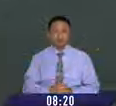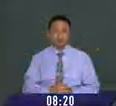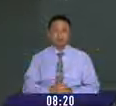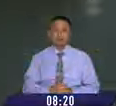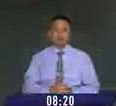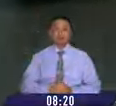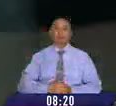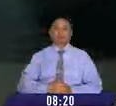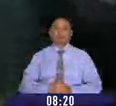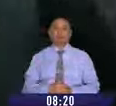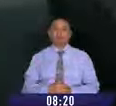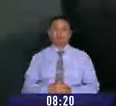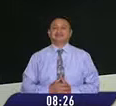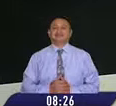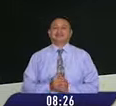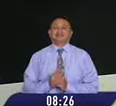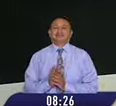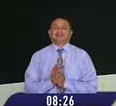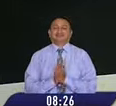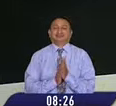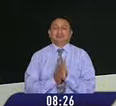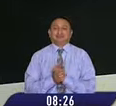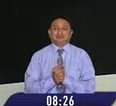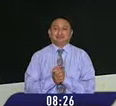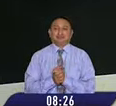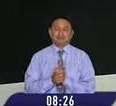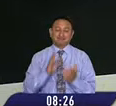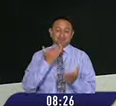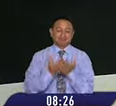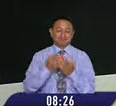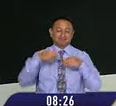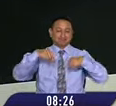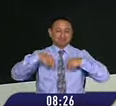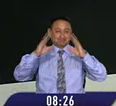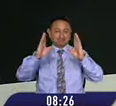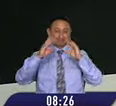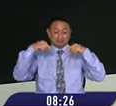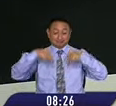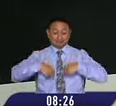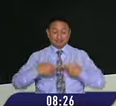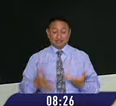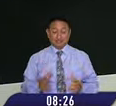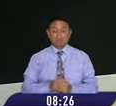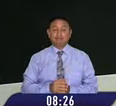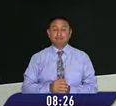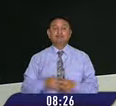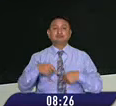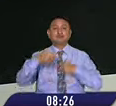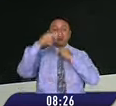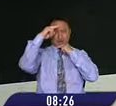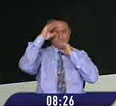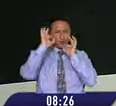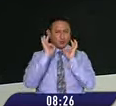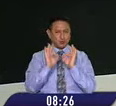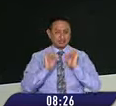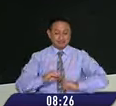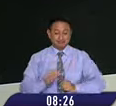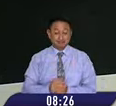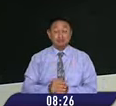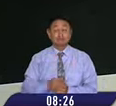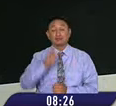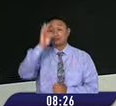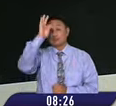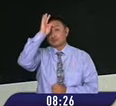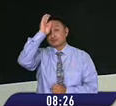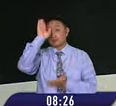Quito informó Adriana Rojas. Gracias amigos por continuar en nuestra sintonía y les tenemos excelentes noticias. Es que en el